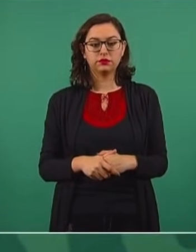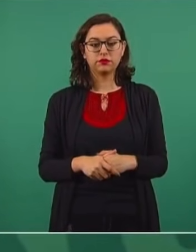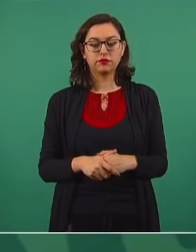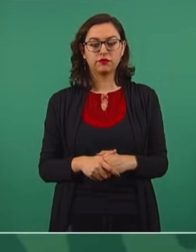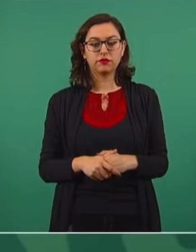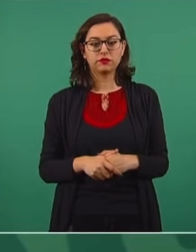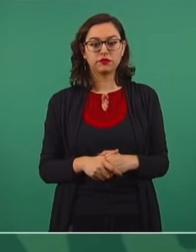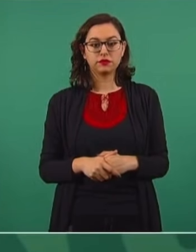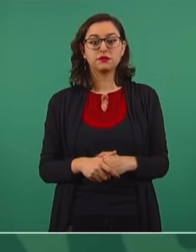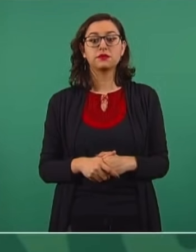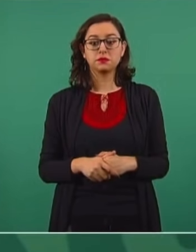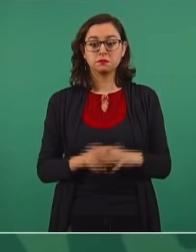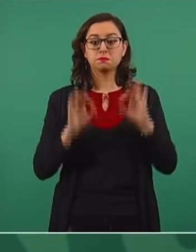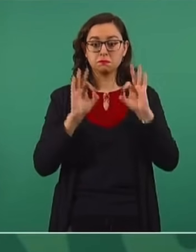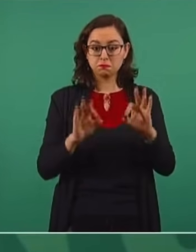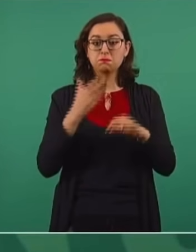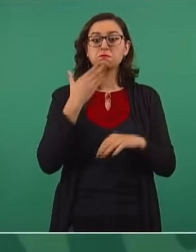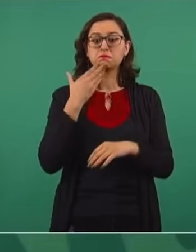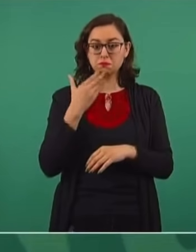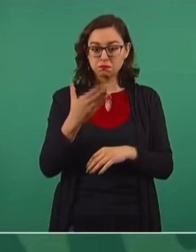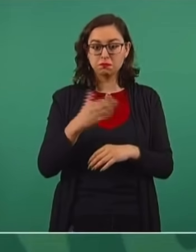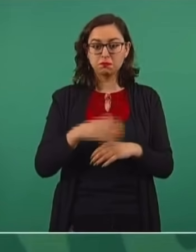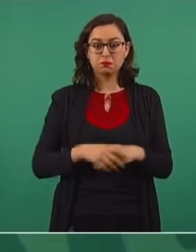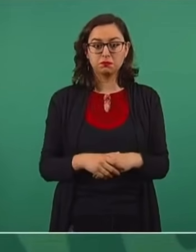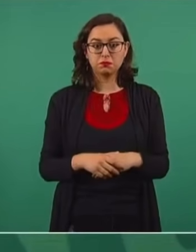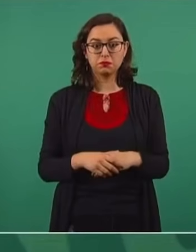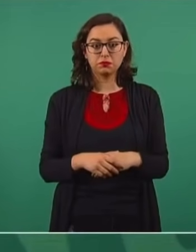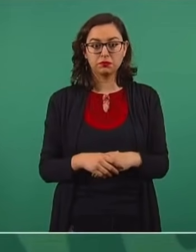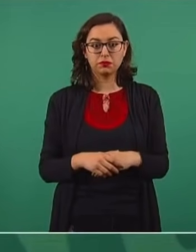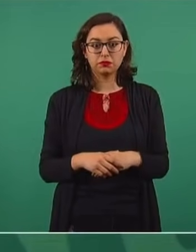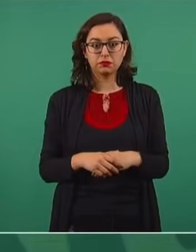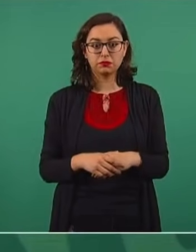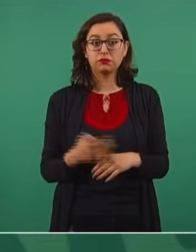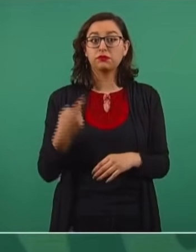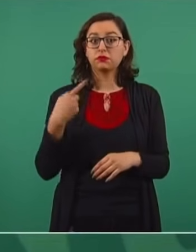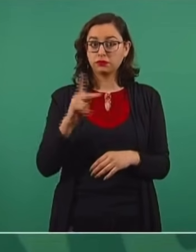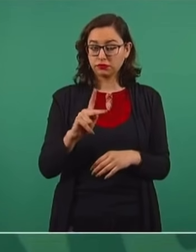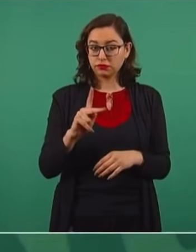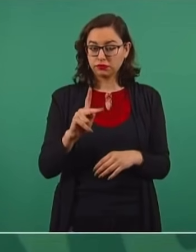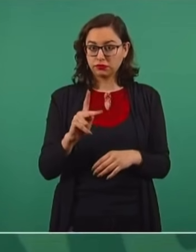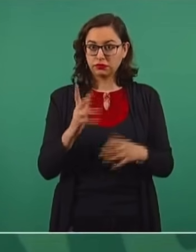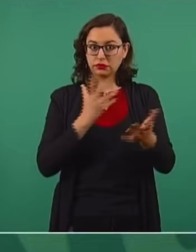hicieron bien pero no se debe de exagerar